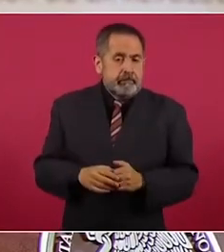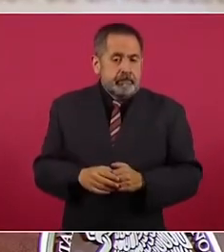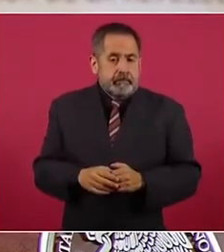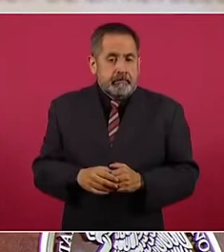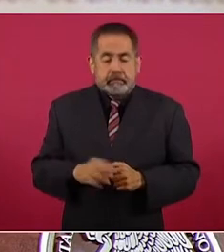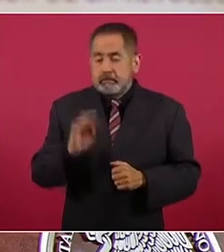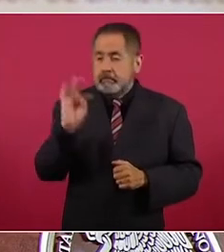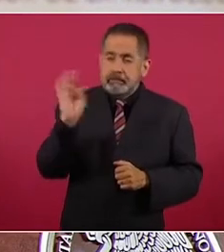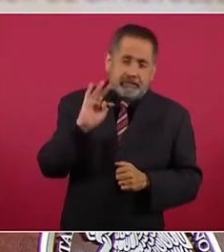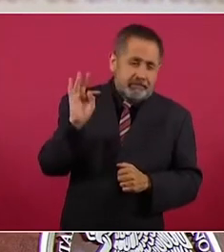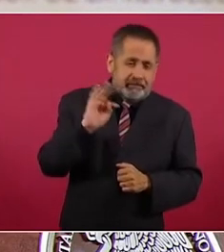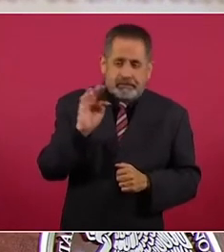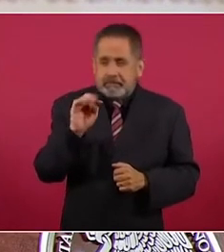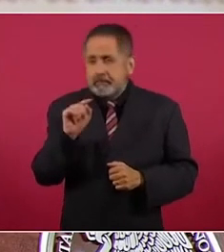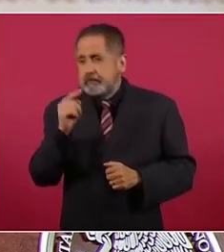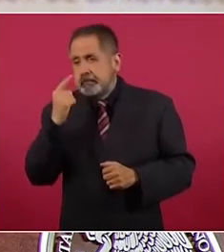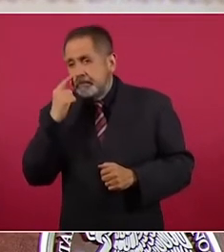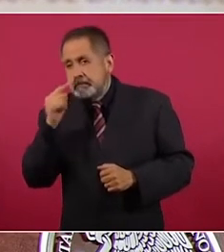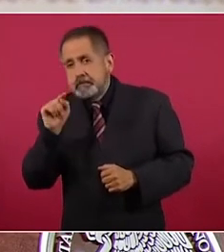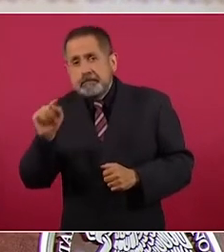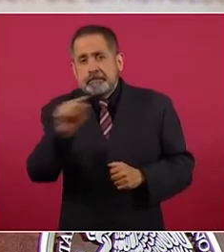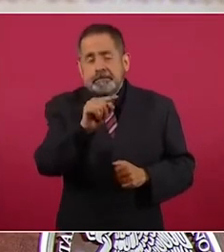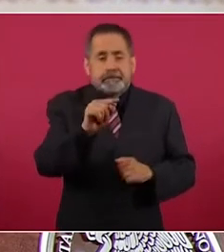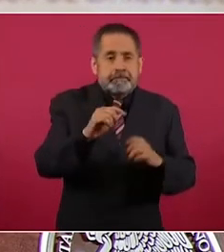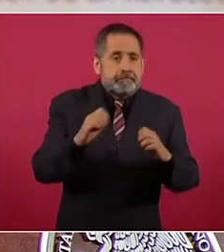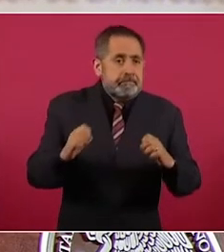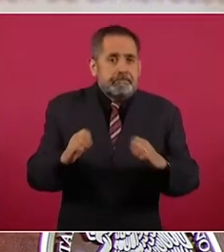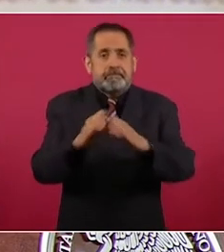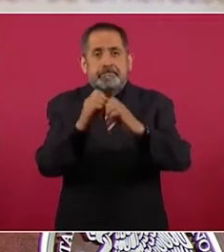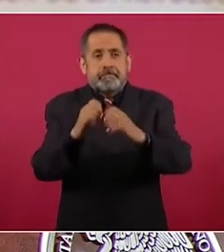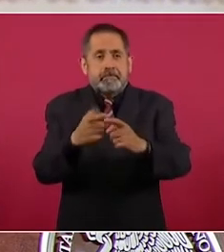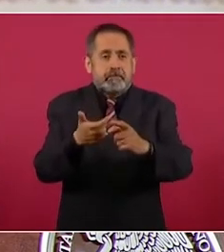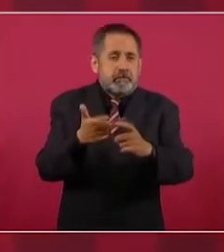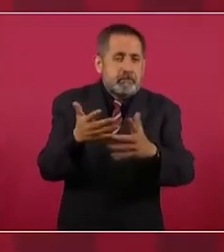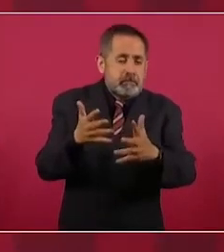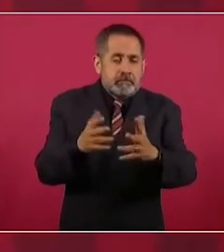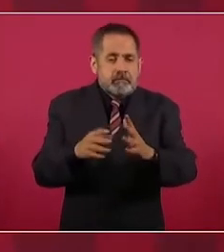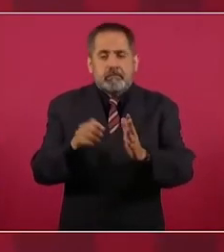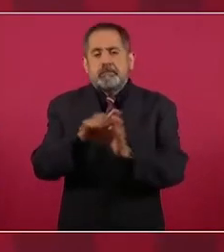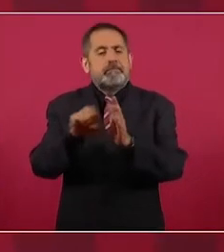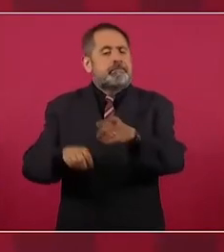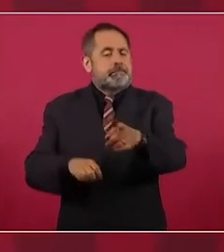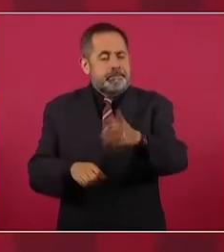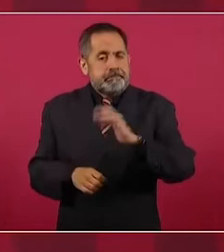una situación de emergencia, por ejemplo,